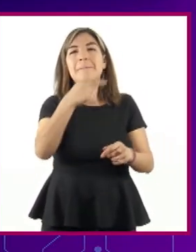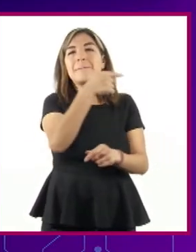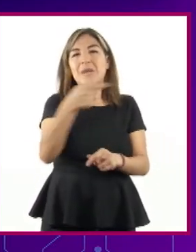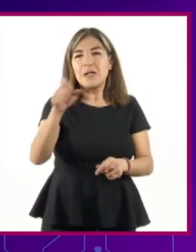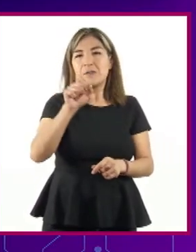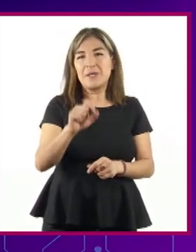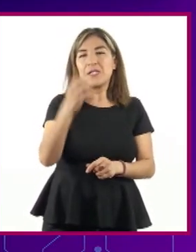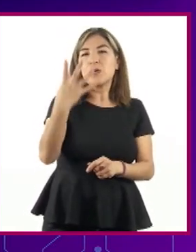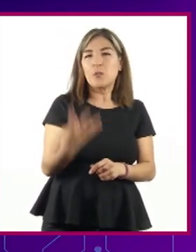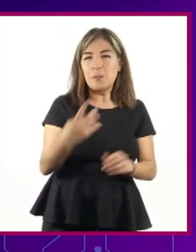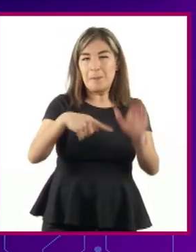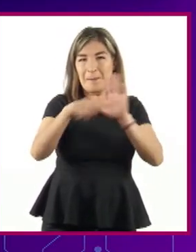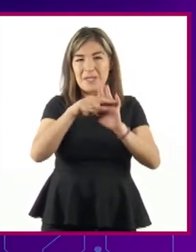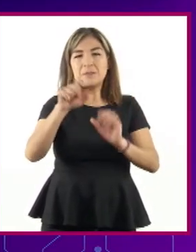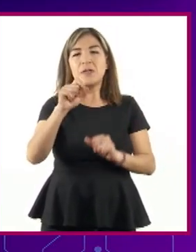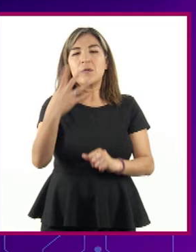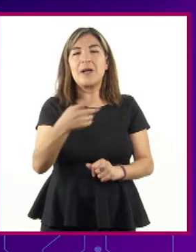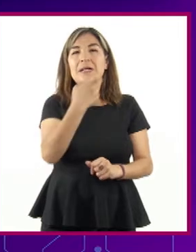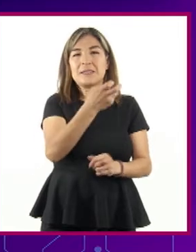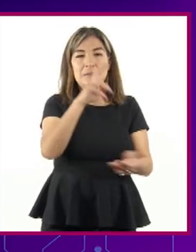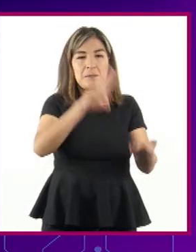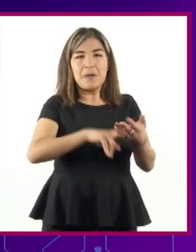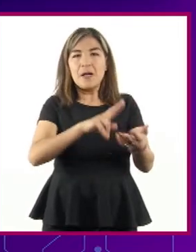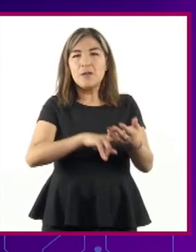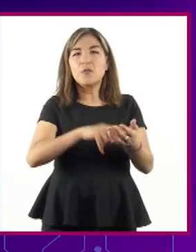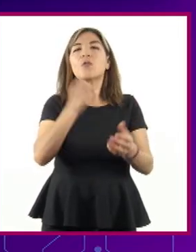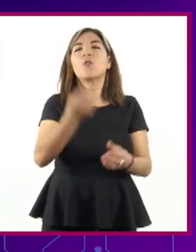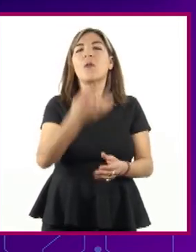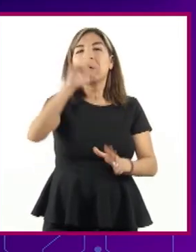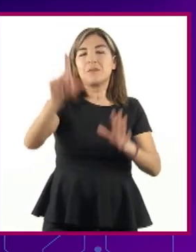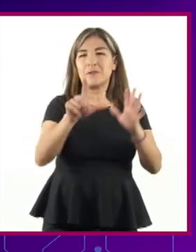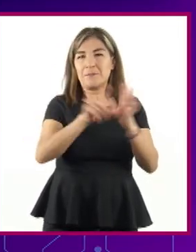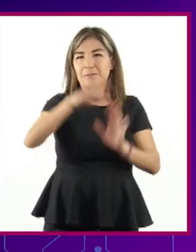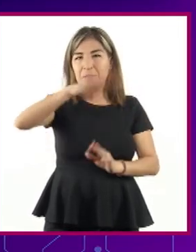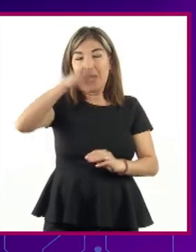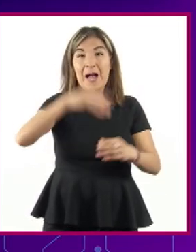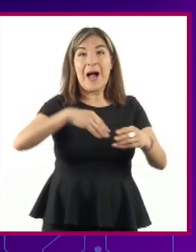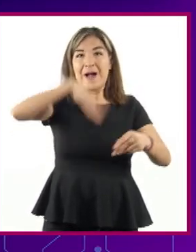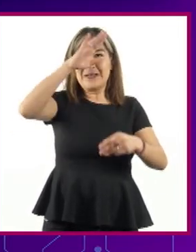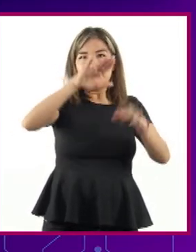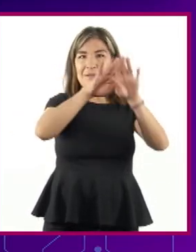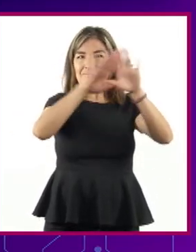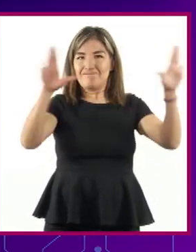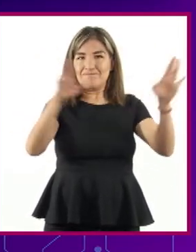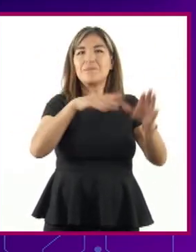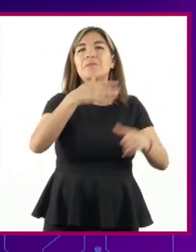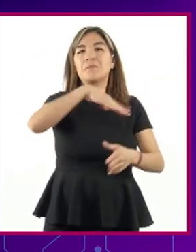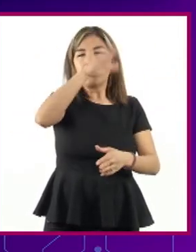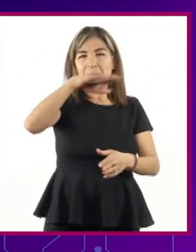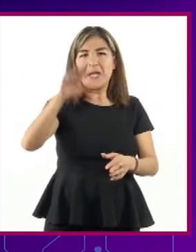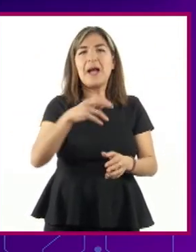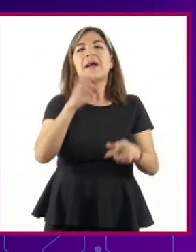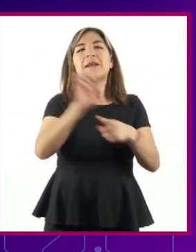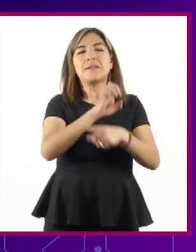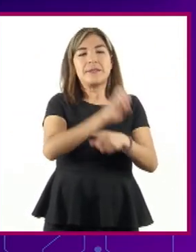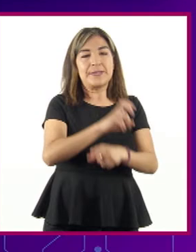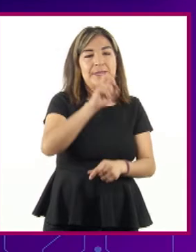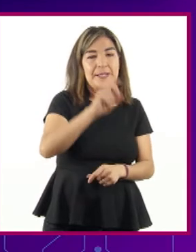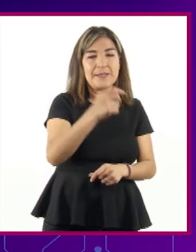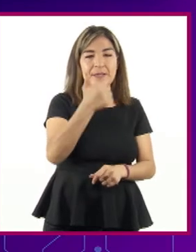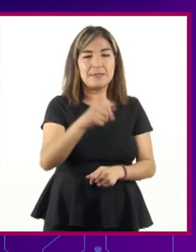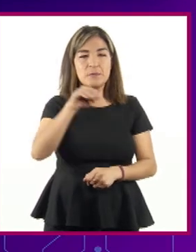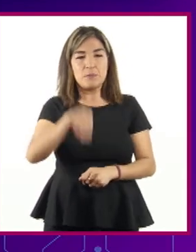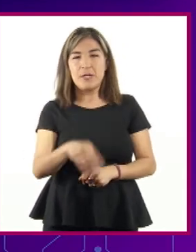donde 24 es el valor correspondiente a los litros de pintura de la parte superior del muro. Entonces, 36